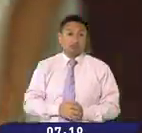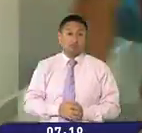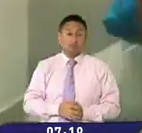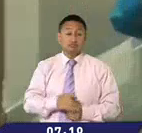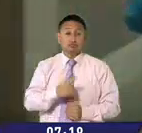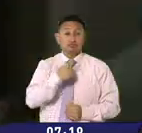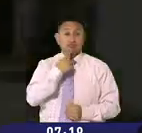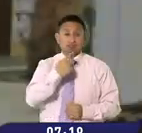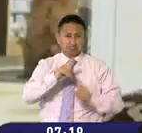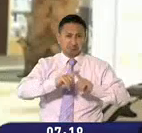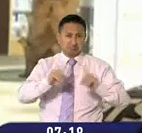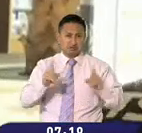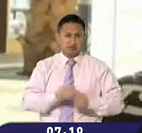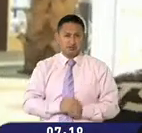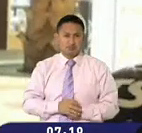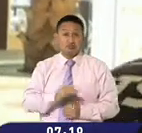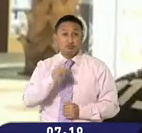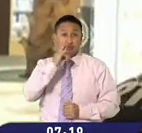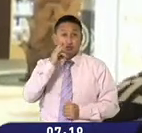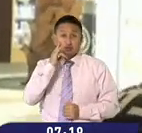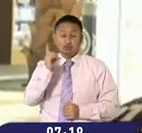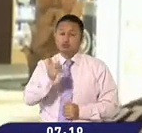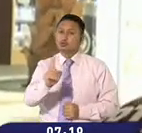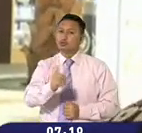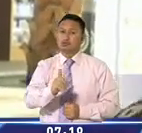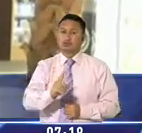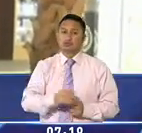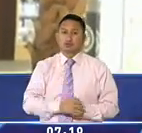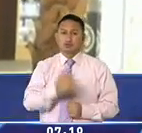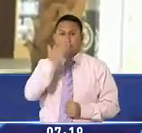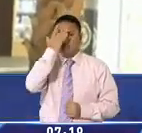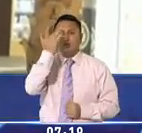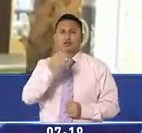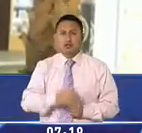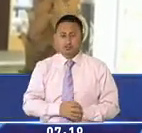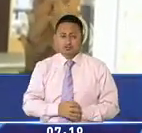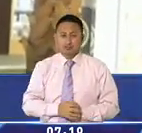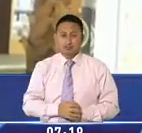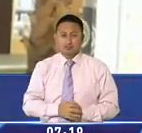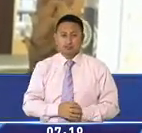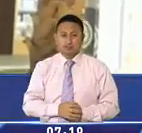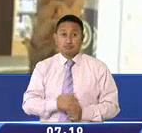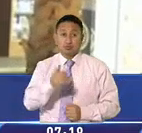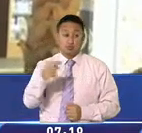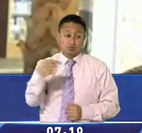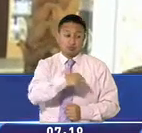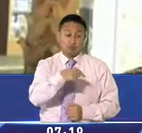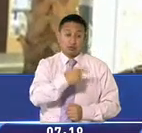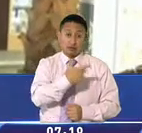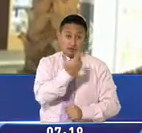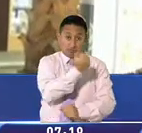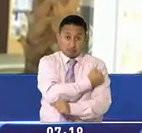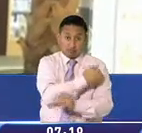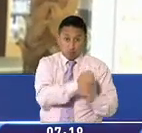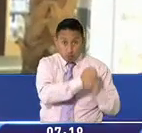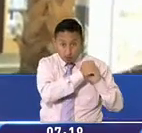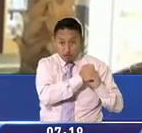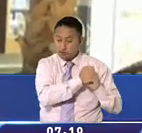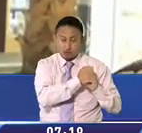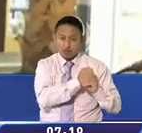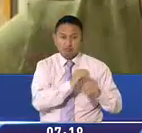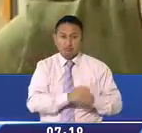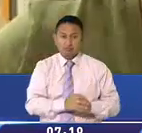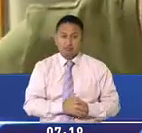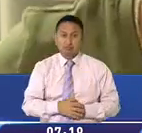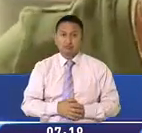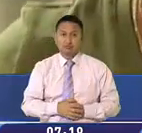no. ¿Por qué? Porque, bueno, para ellos todavía no le exigen la vacunación y todavía no estoy segura si lo va a vacunar. Porque dicen que